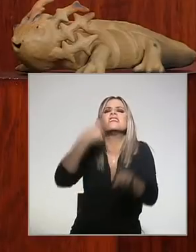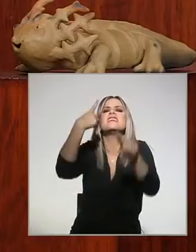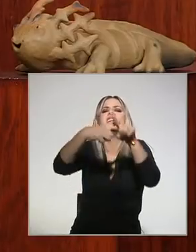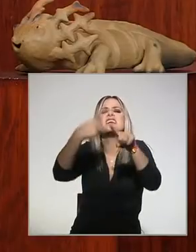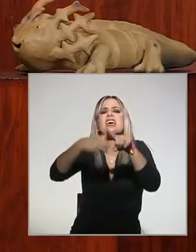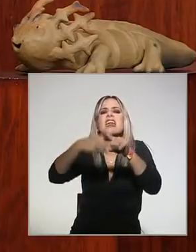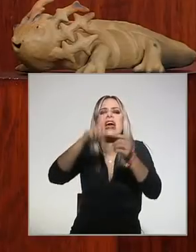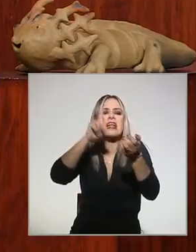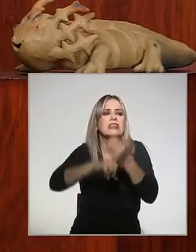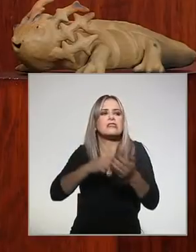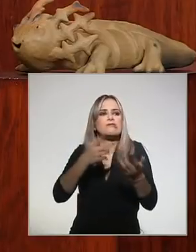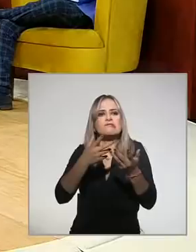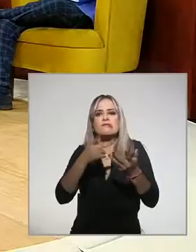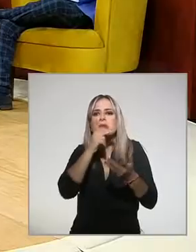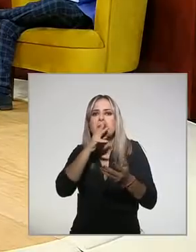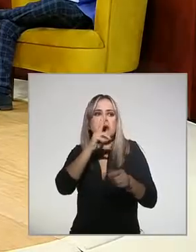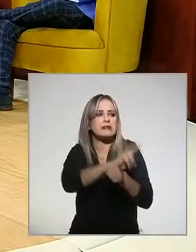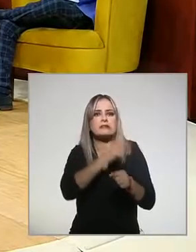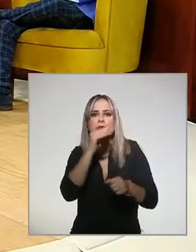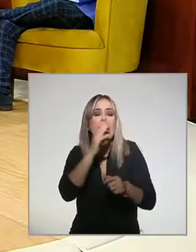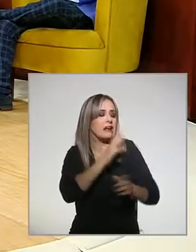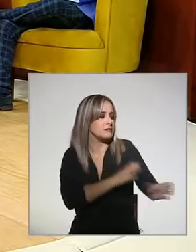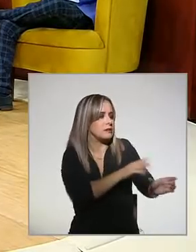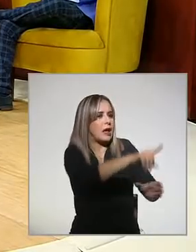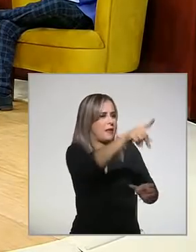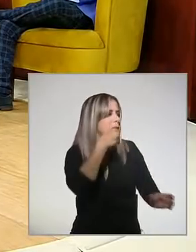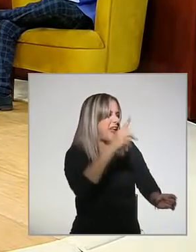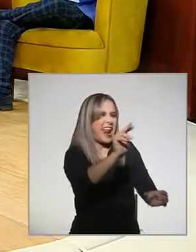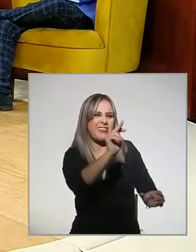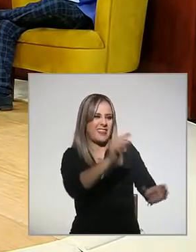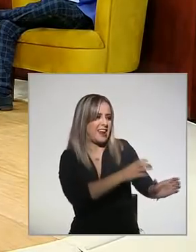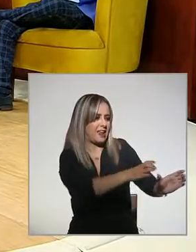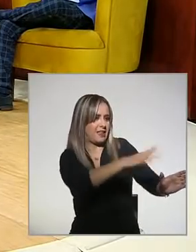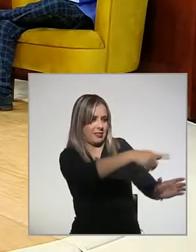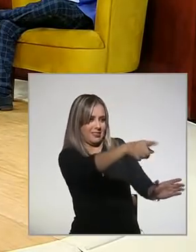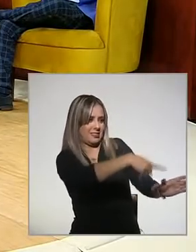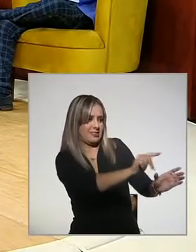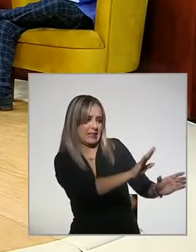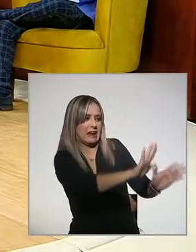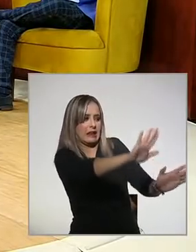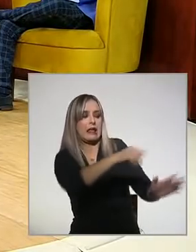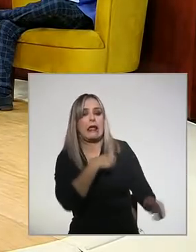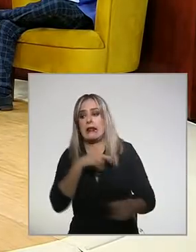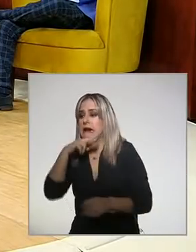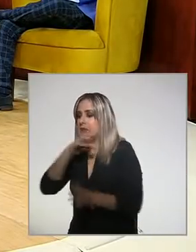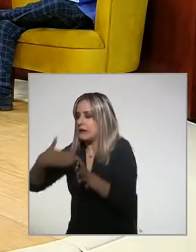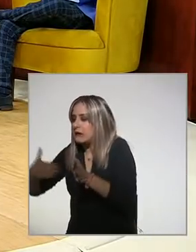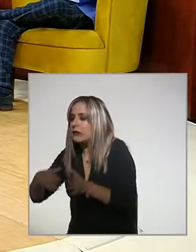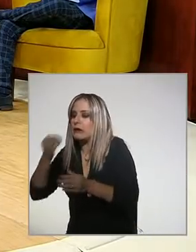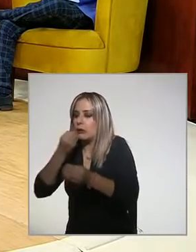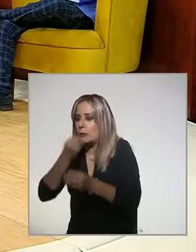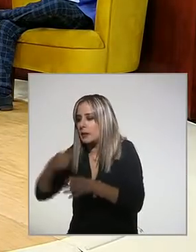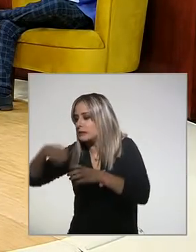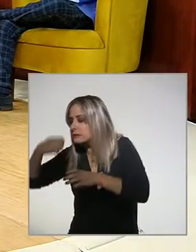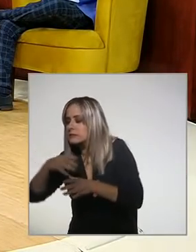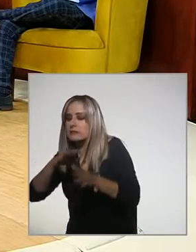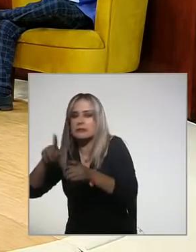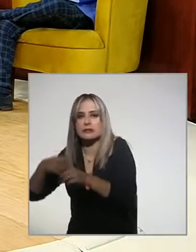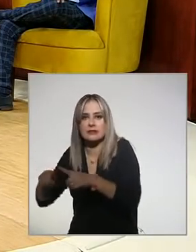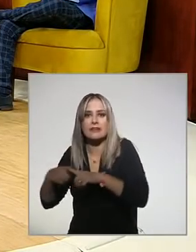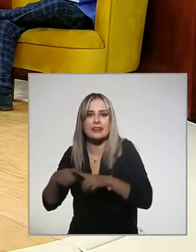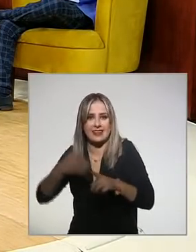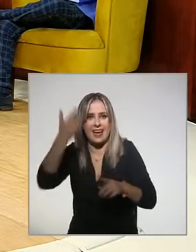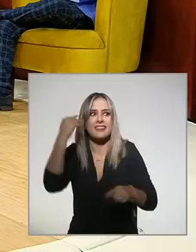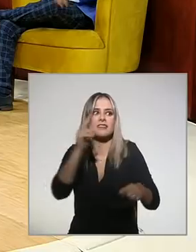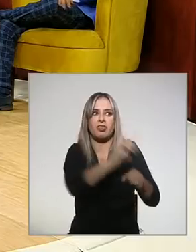y situaciones que se van acomodando de acuerdo a estos medios de comunicación que tenemos. Y hoy en día